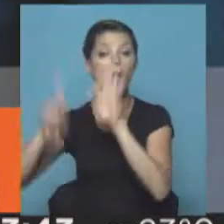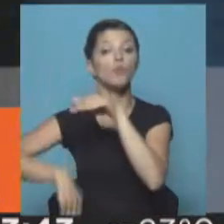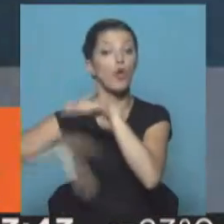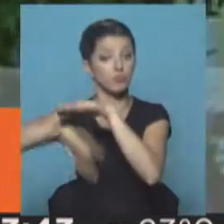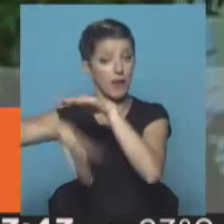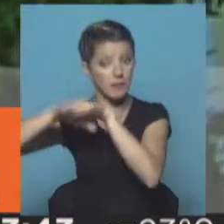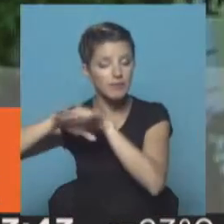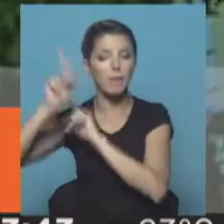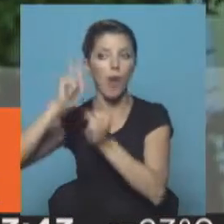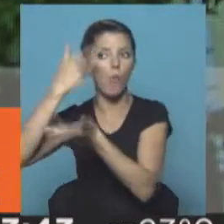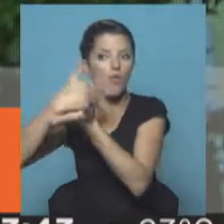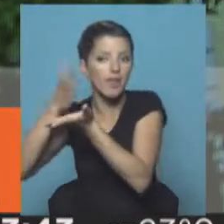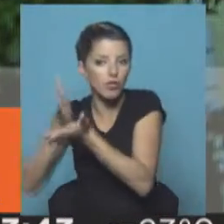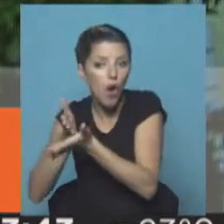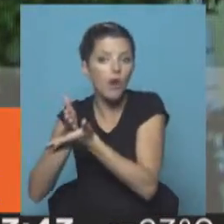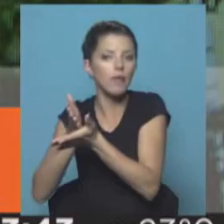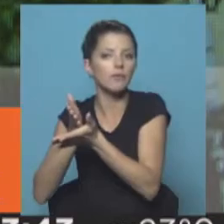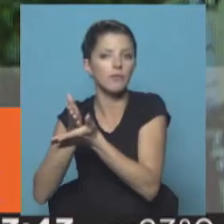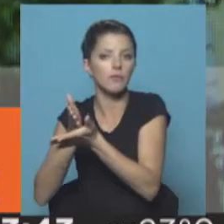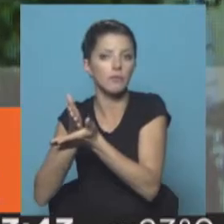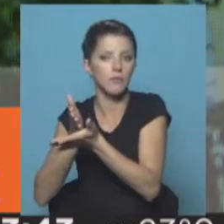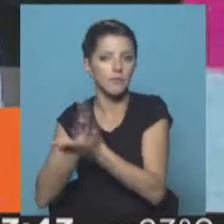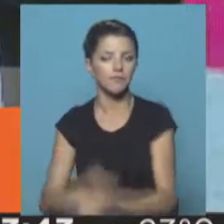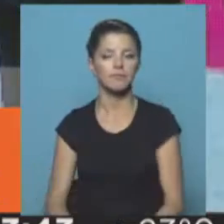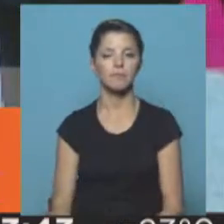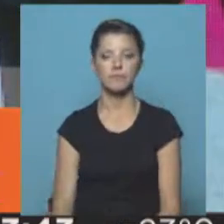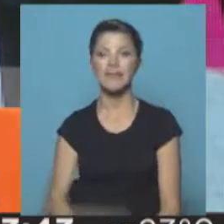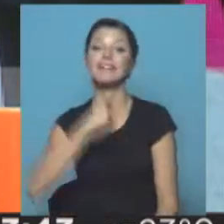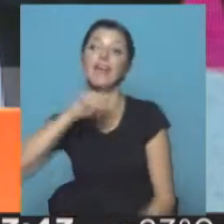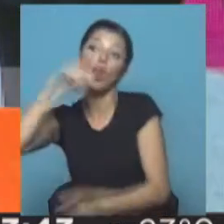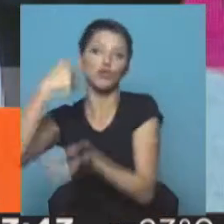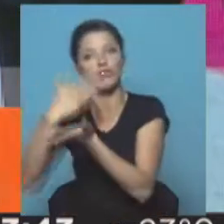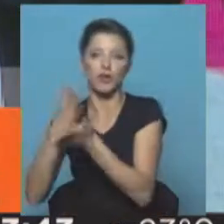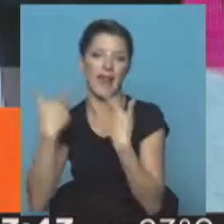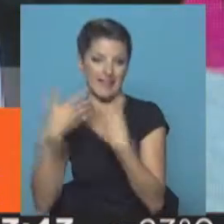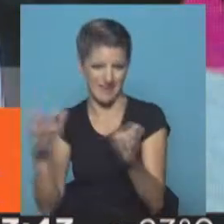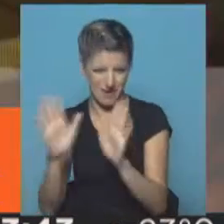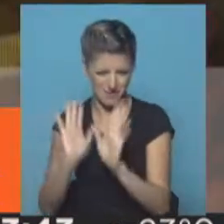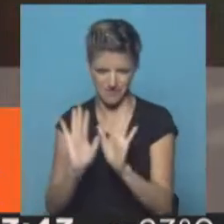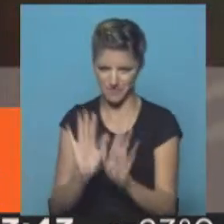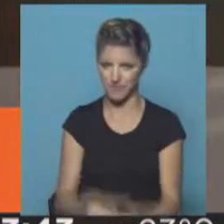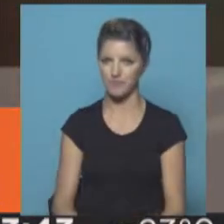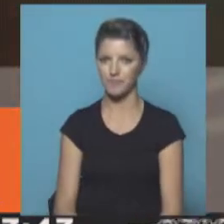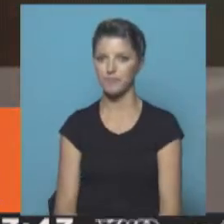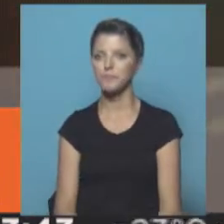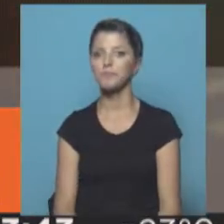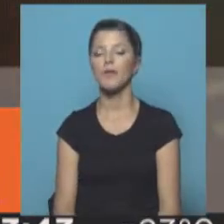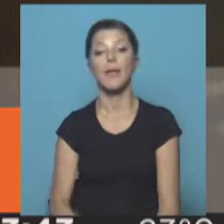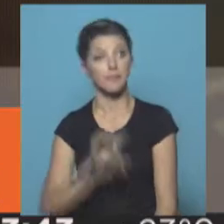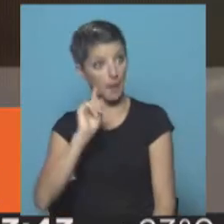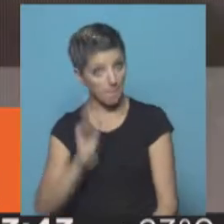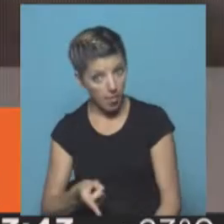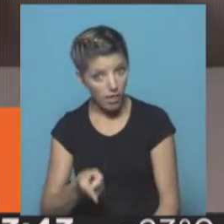determinados rubros y quiere la libertad en otros. De todas formas, el tema... También que había un